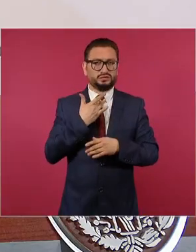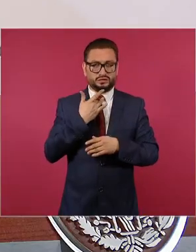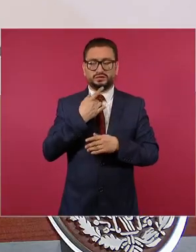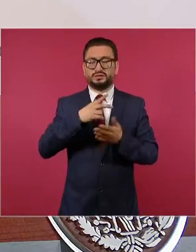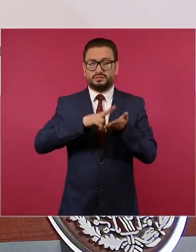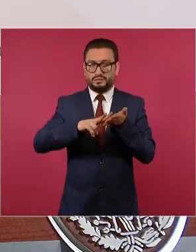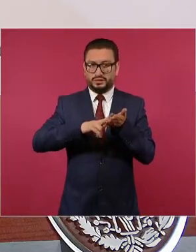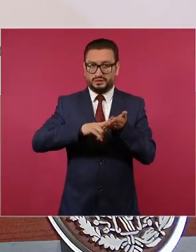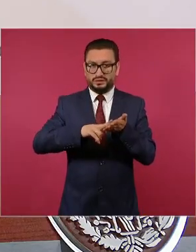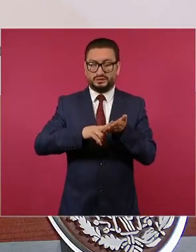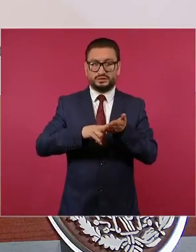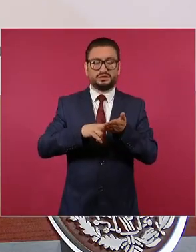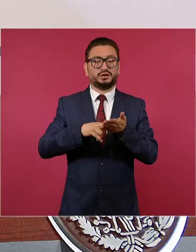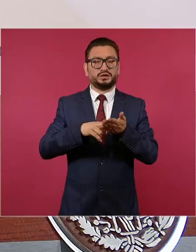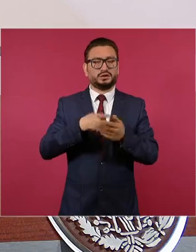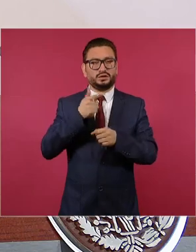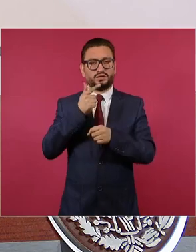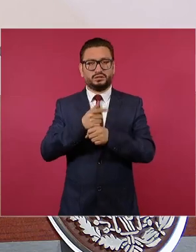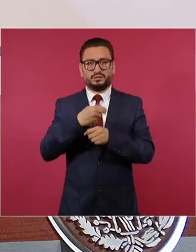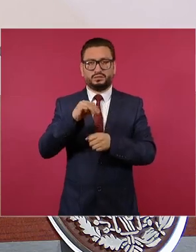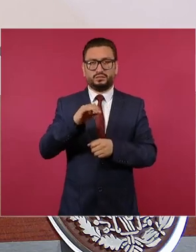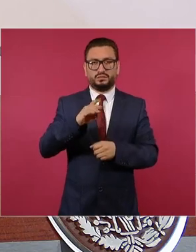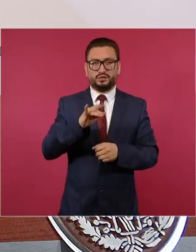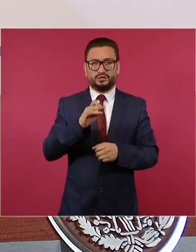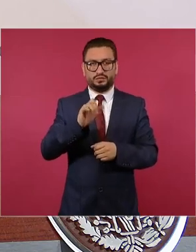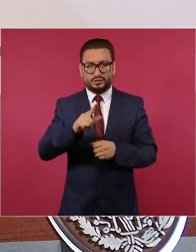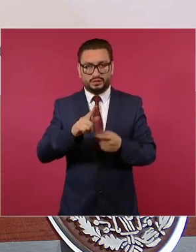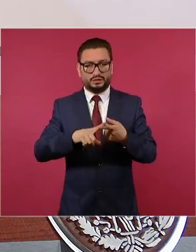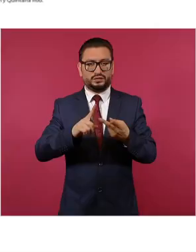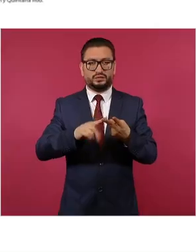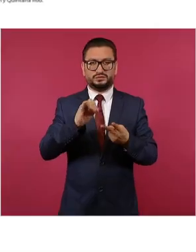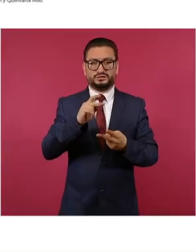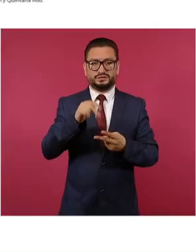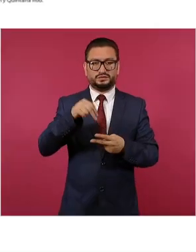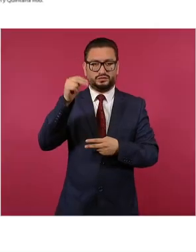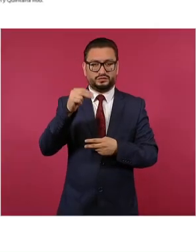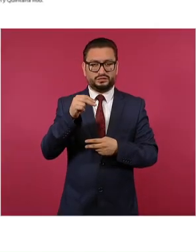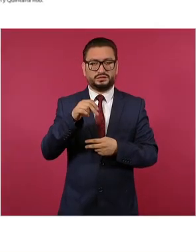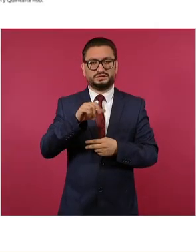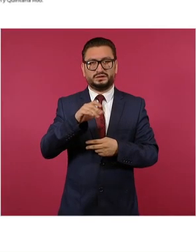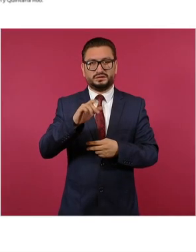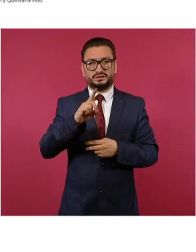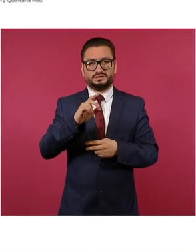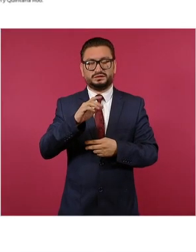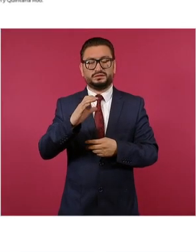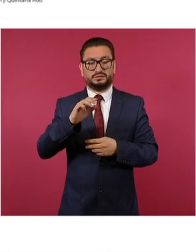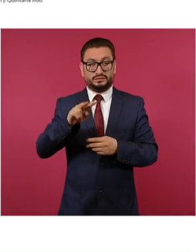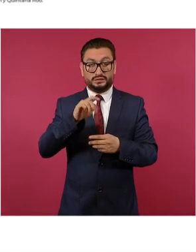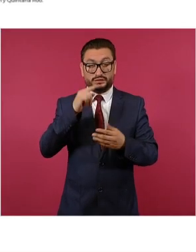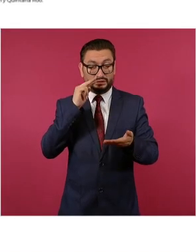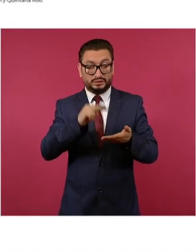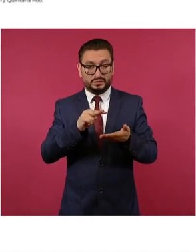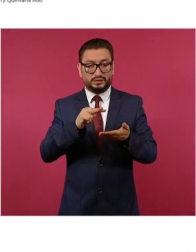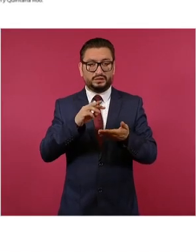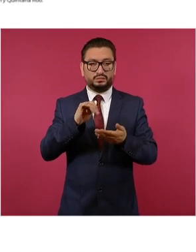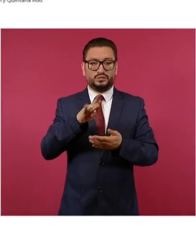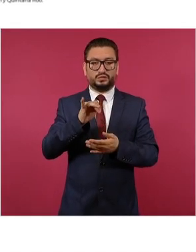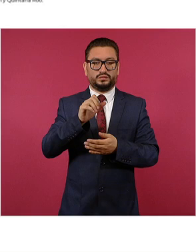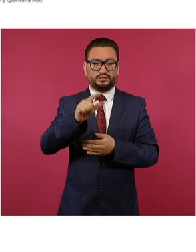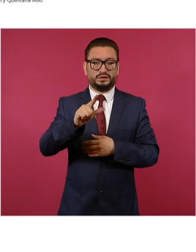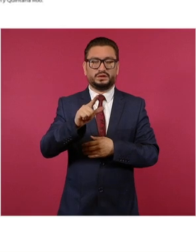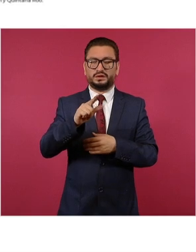regular, nos encontramos con Móvil, Orsan del Norte, SADCB. Es un caso curioso de Móvil, vamos a